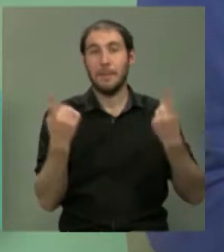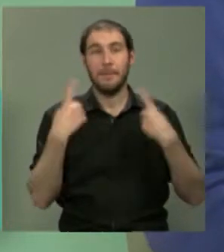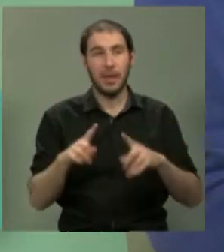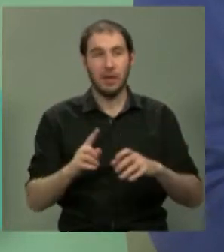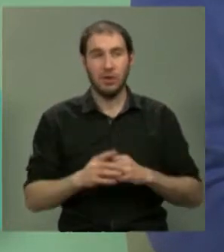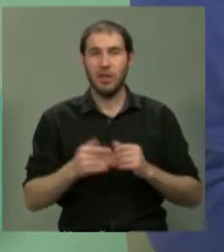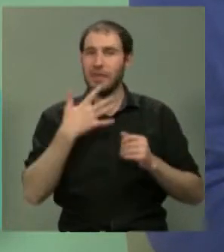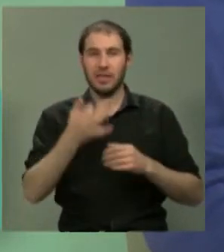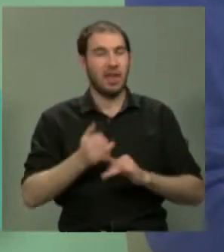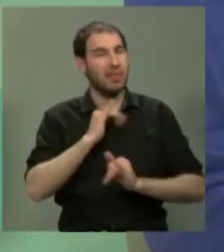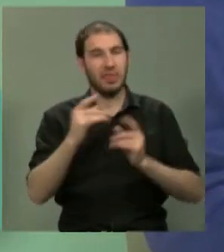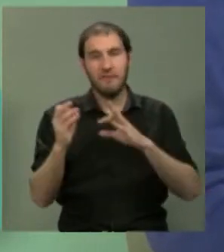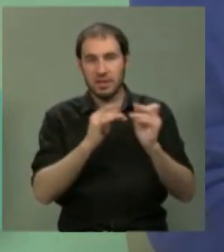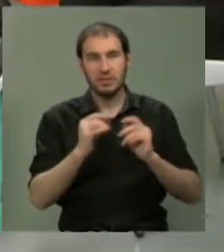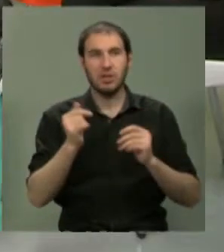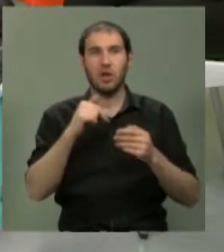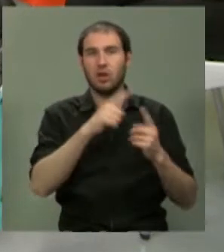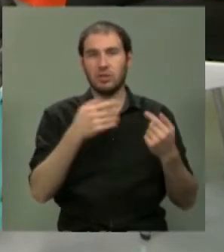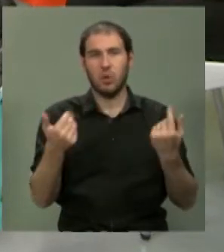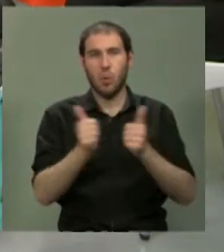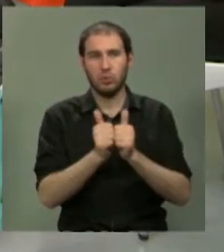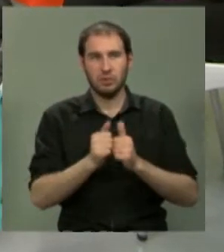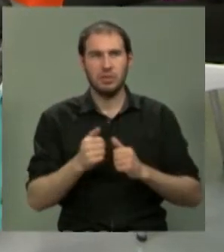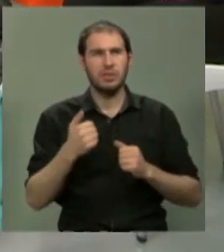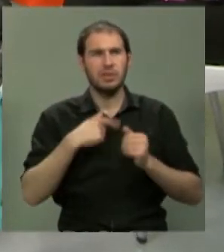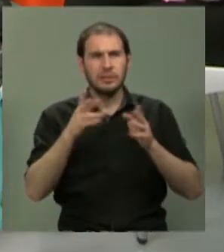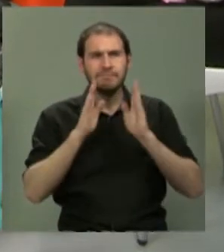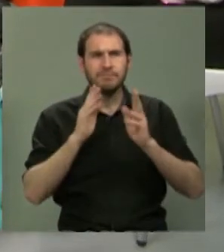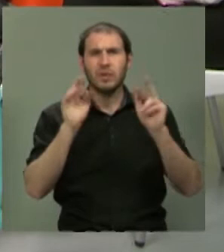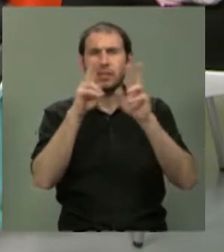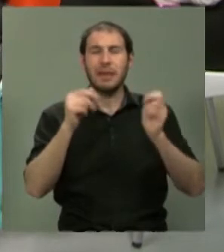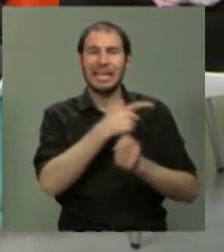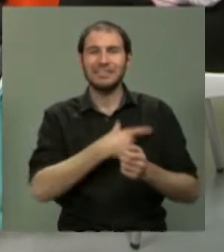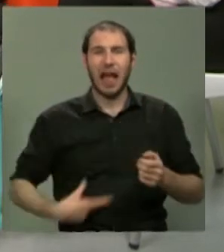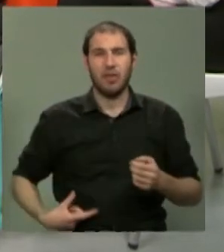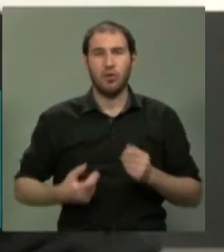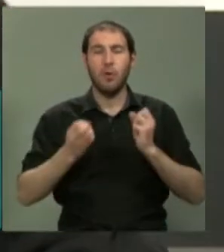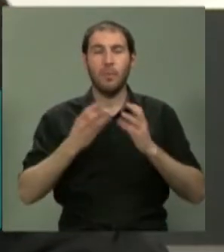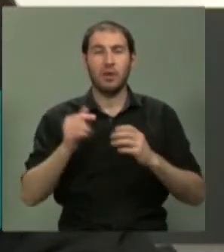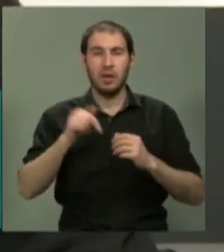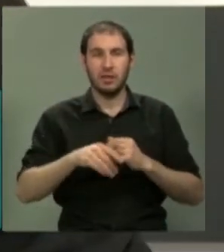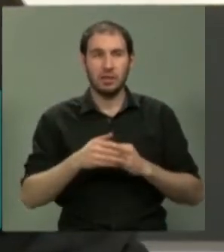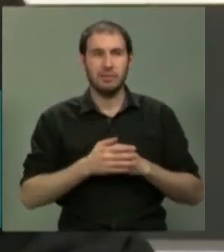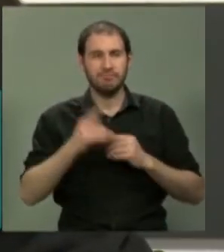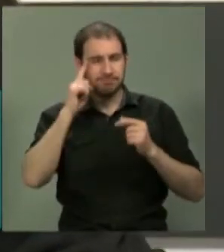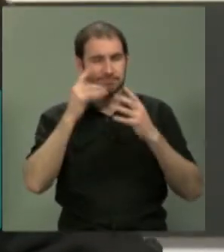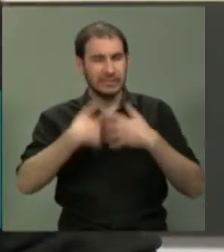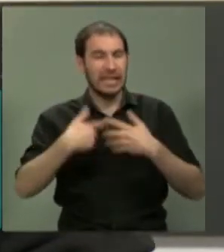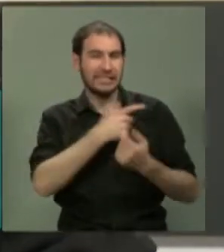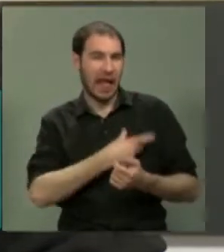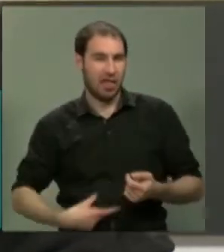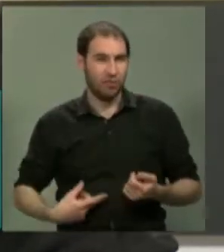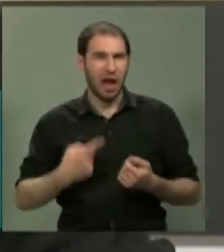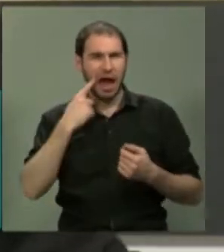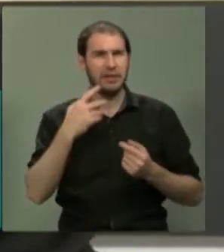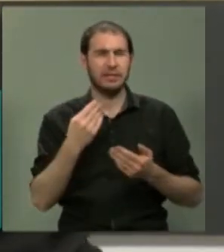a discutirse en serio. No, una cosa no excluye a la otra. Yo me quiero quedar con eso del tema del Estado, fundamentalmente, que nos pensemos desde el Estado, ¿sí?